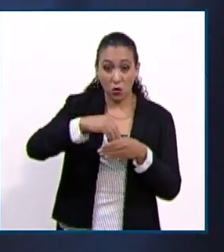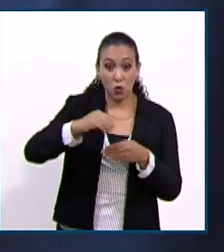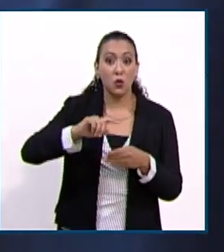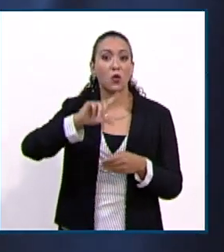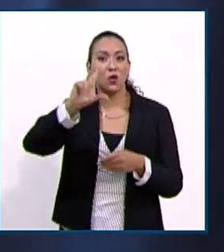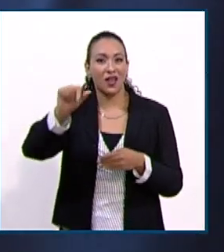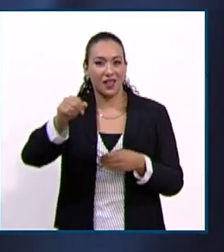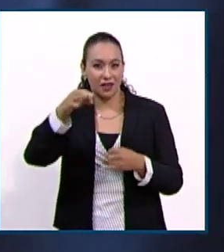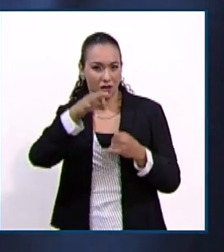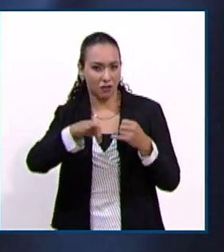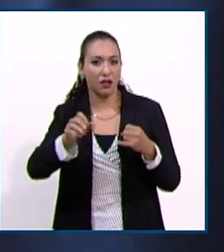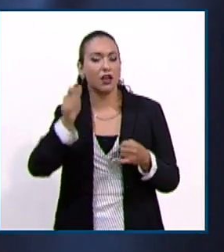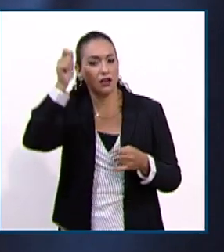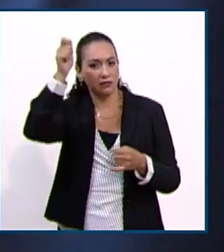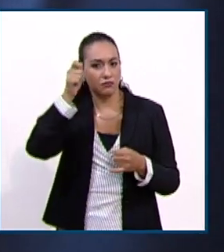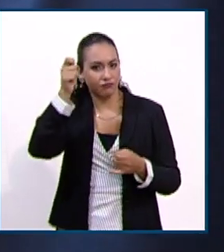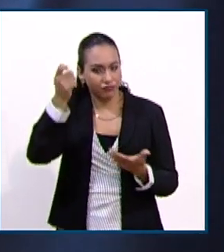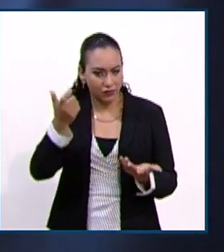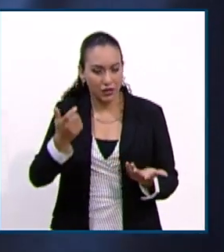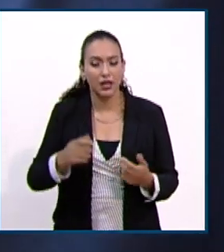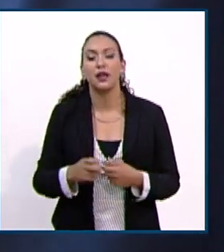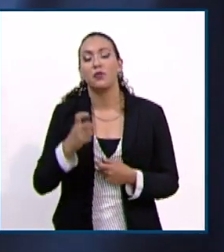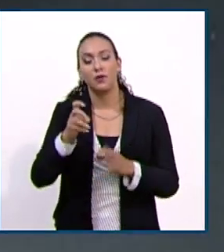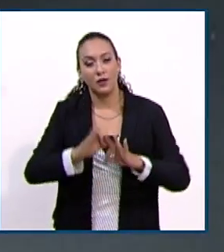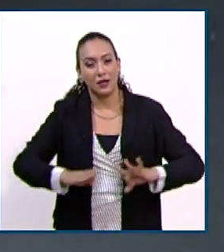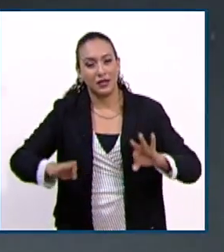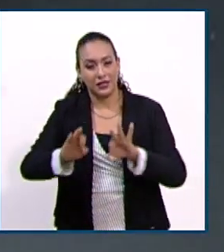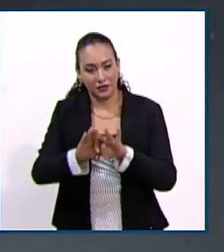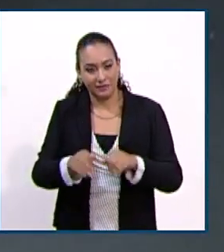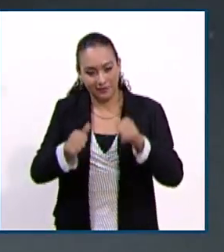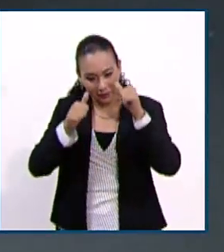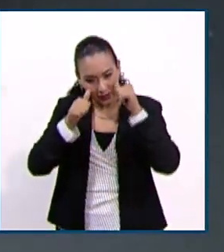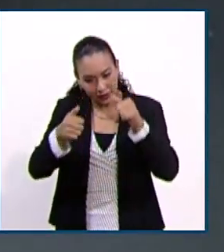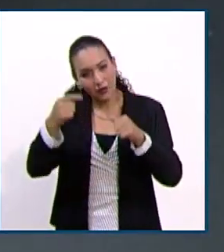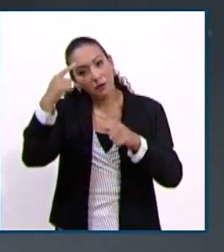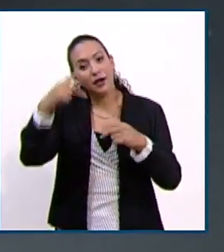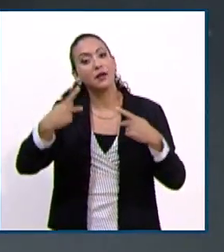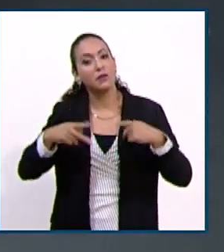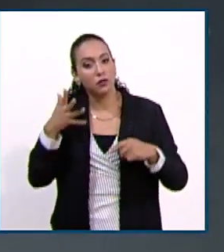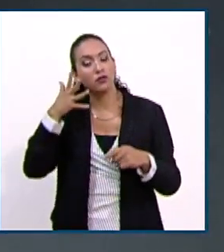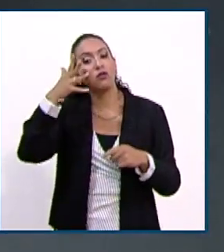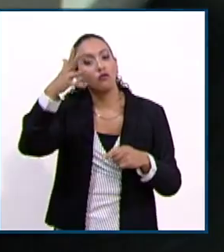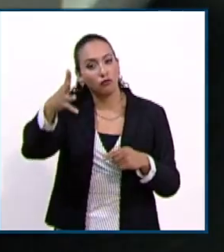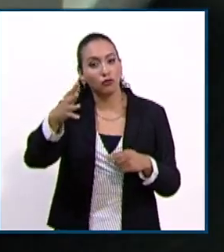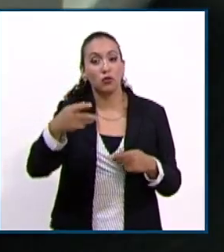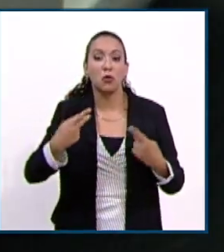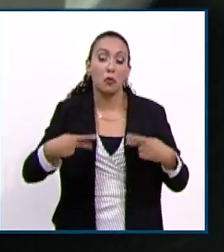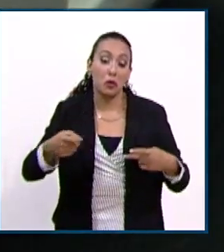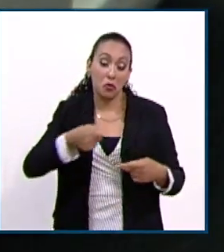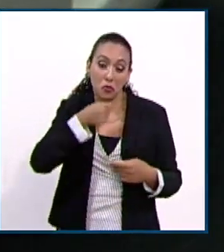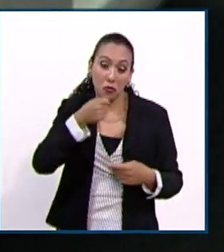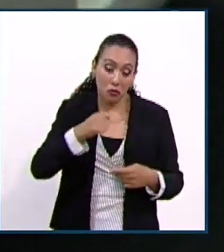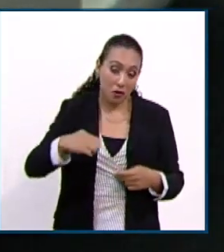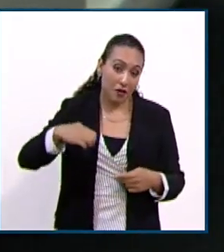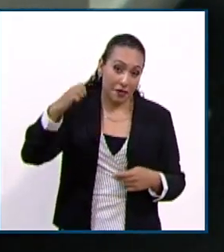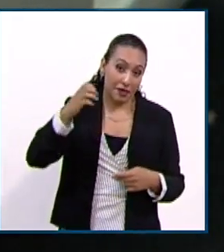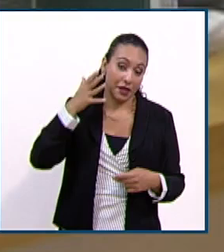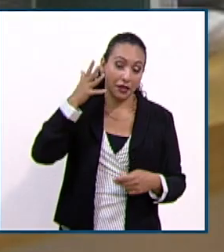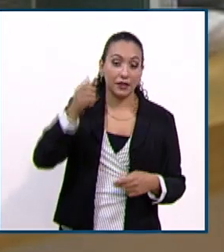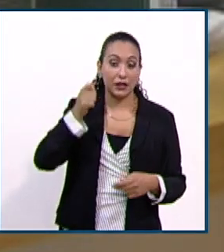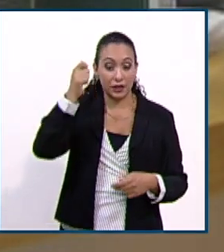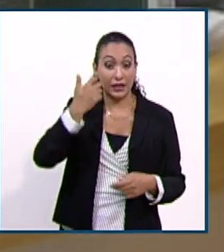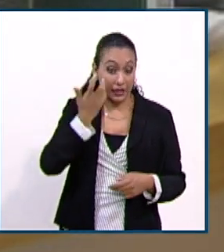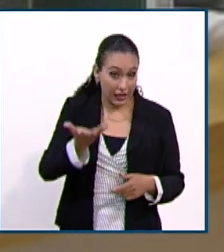las mejores prácticas internacionales, lo que contribuirá al bienestar de la población en la etapa de retiro. La segunda sala explicó